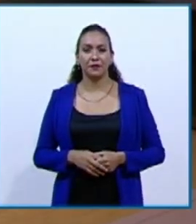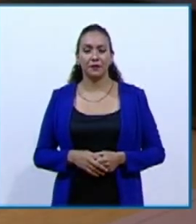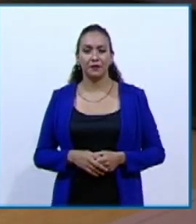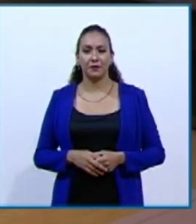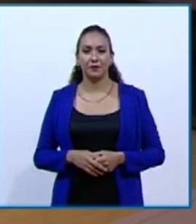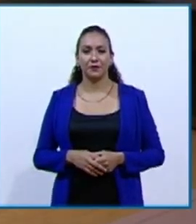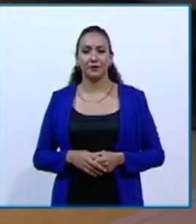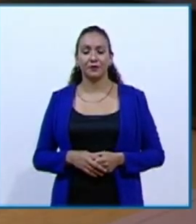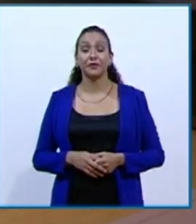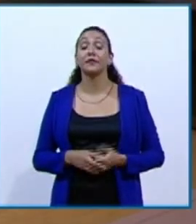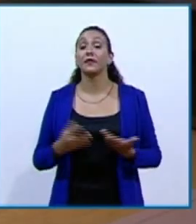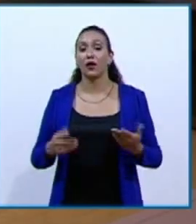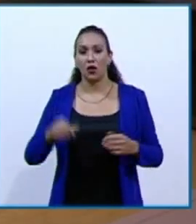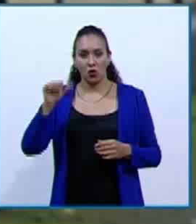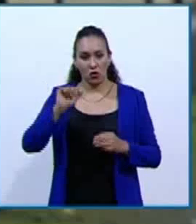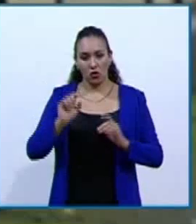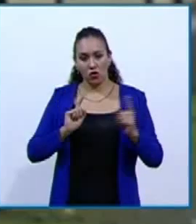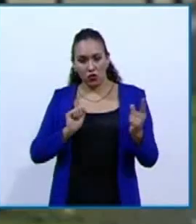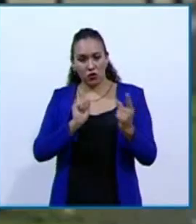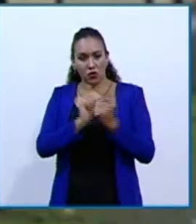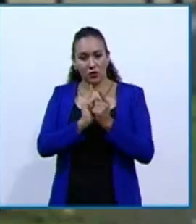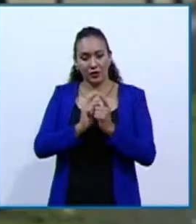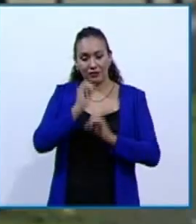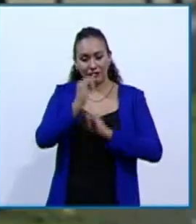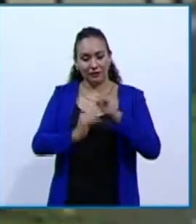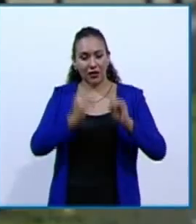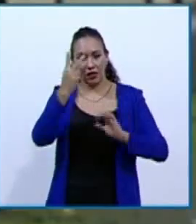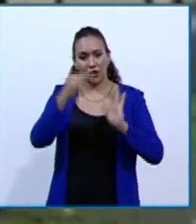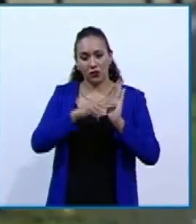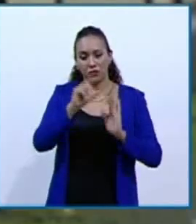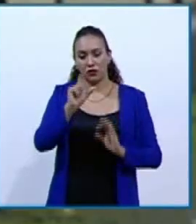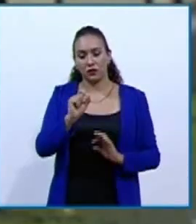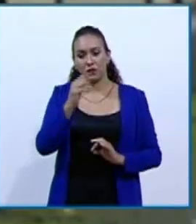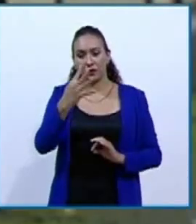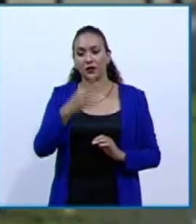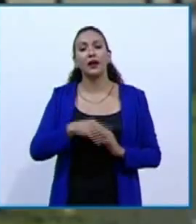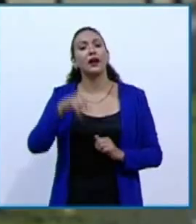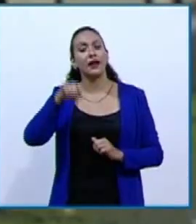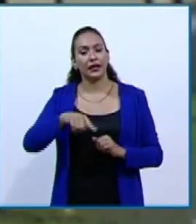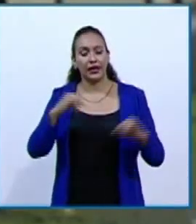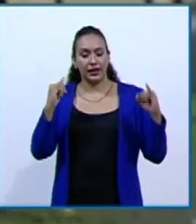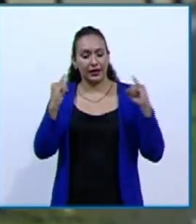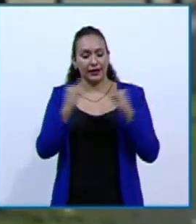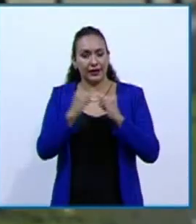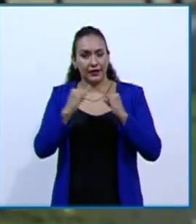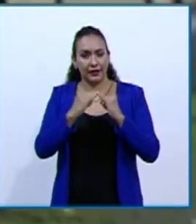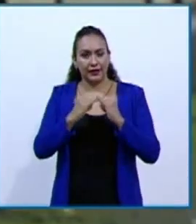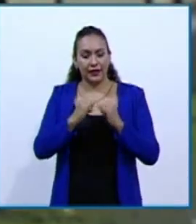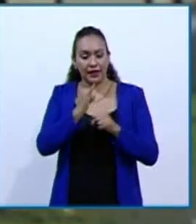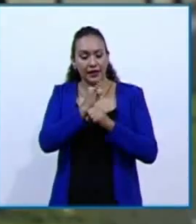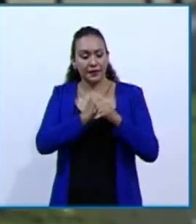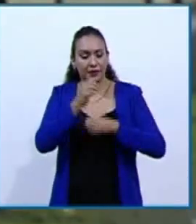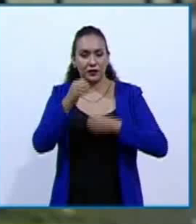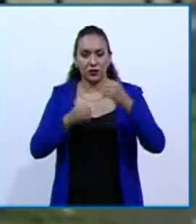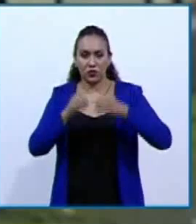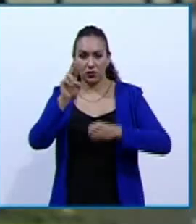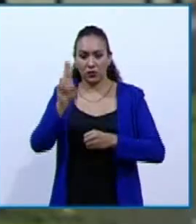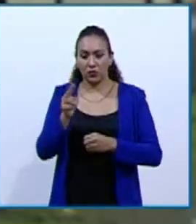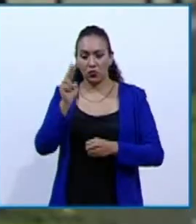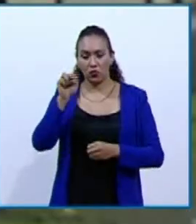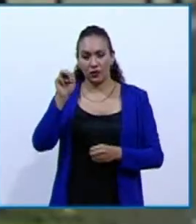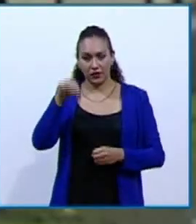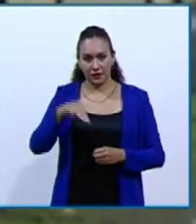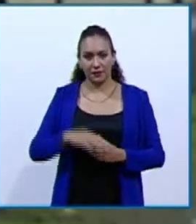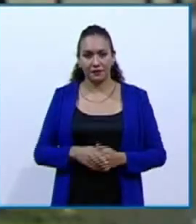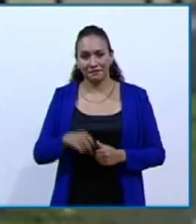En el Encuentro Nacional de Discapacidad 2024, que se lleva a cabo aquí en el Instituto de Investigaciones Jurídicas de la UNAM. Muchas gracias,